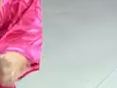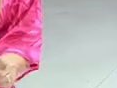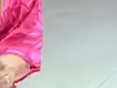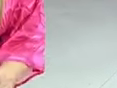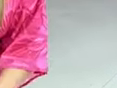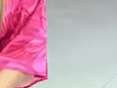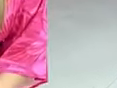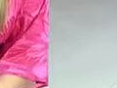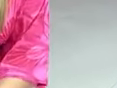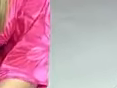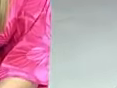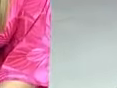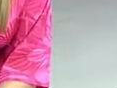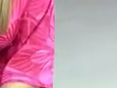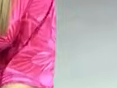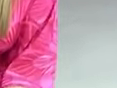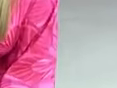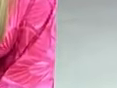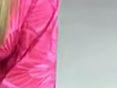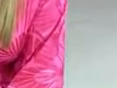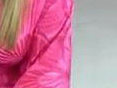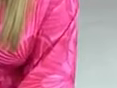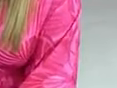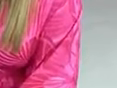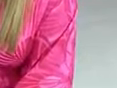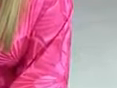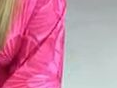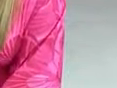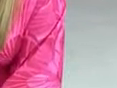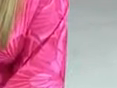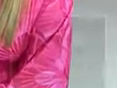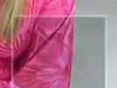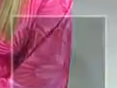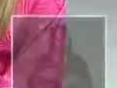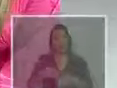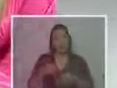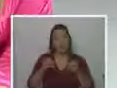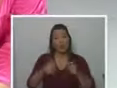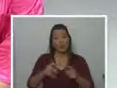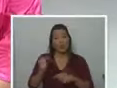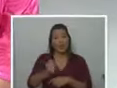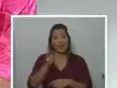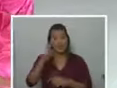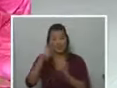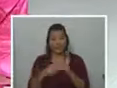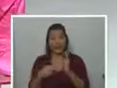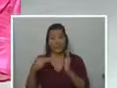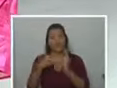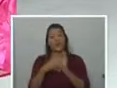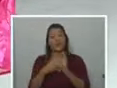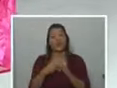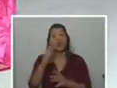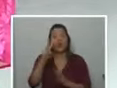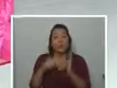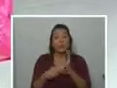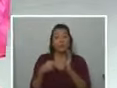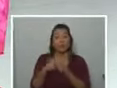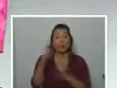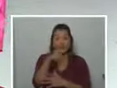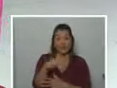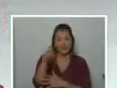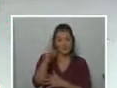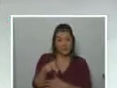para validarlos, porque... ¿Cómo usted sabe perderse, llevar 2 millones de colones? Uy, es mucha plata. 2 millones de colones, así que